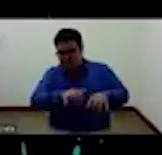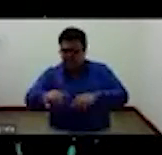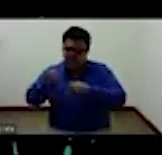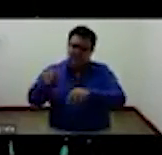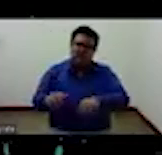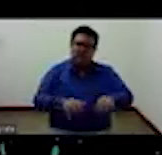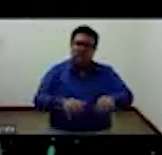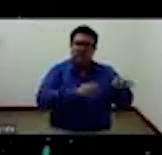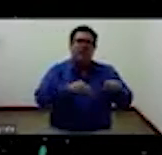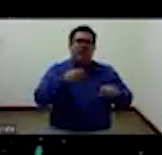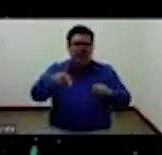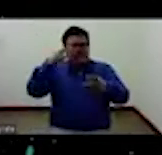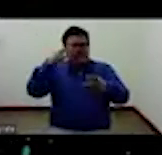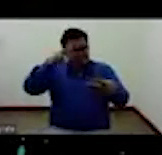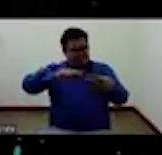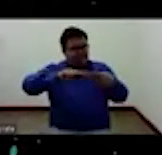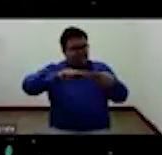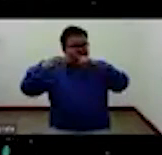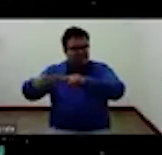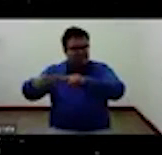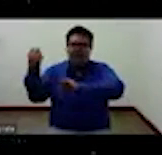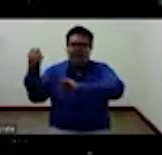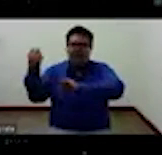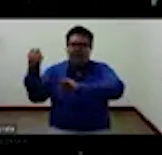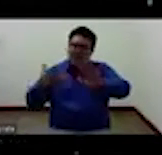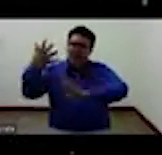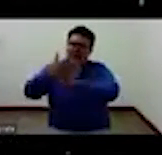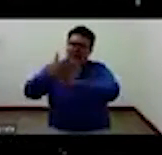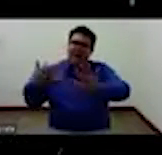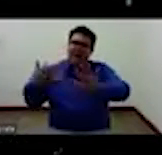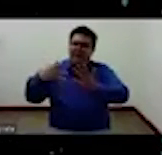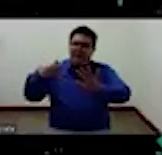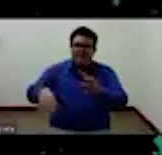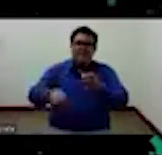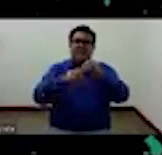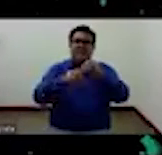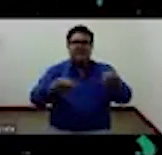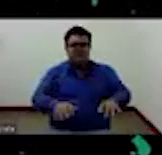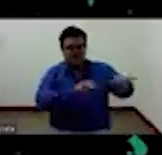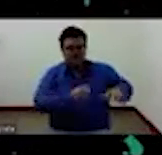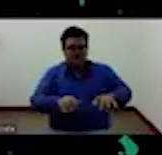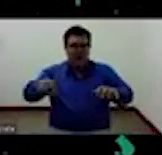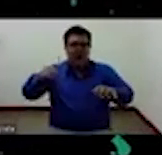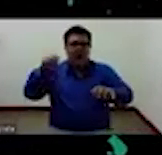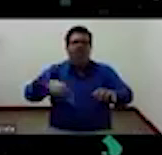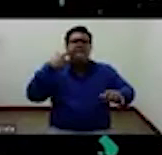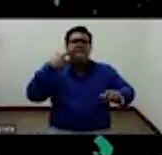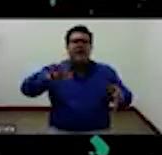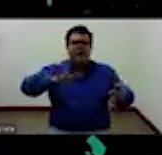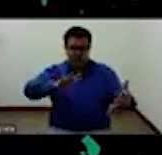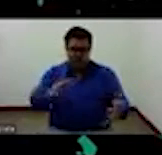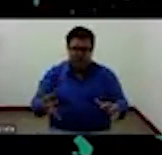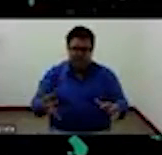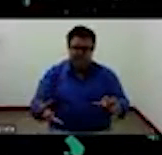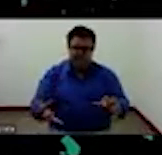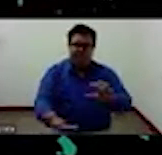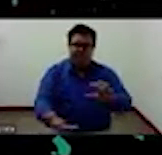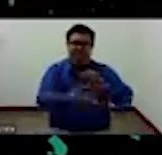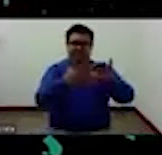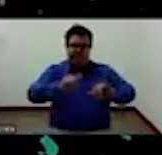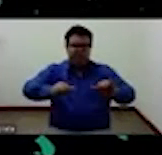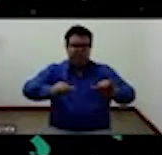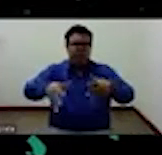cosmos y consideré el piano como un soporte escultórico, como un soporte plástico